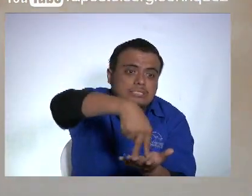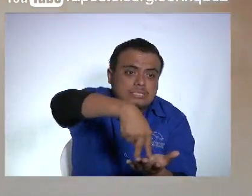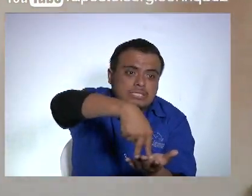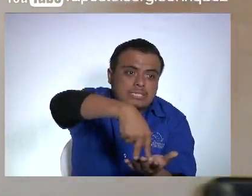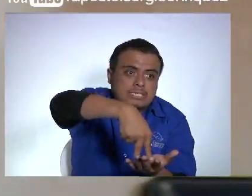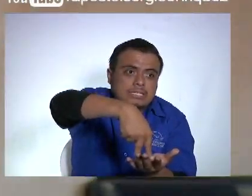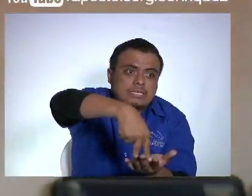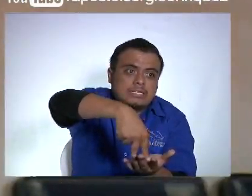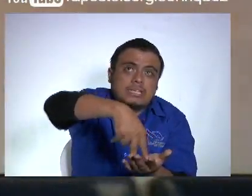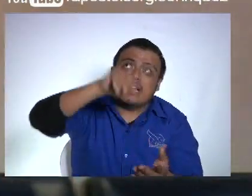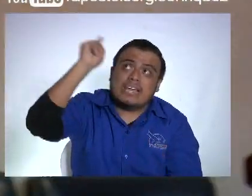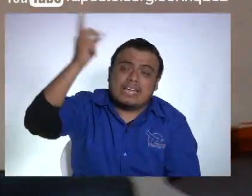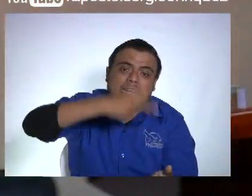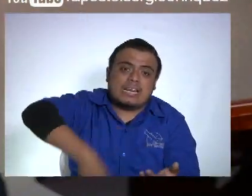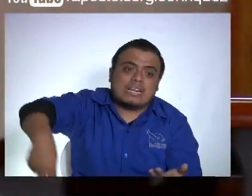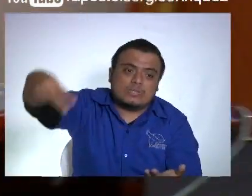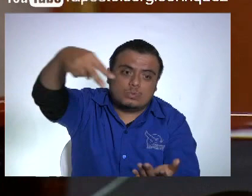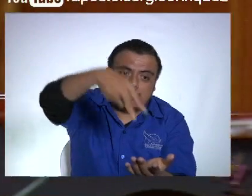Aleluya, Él resucita.